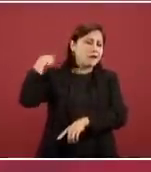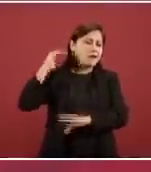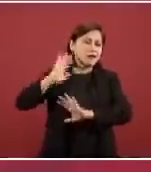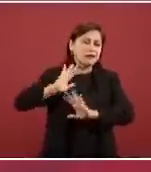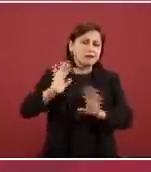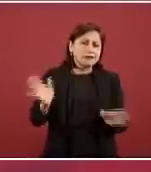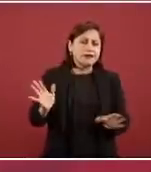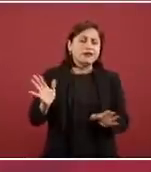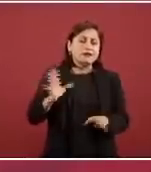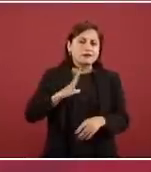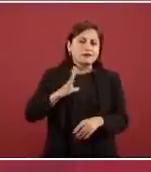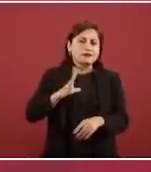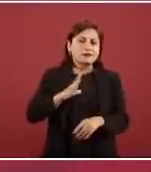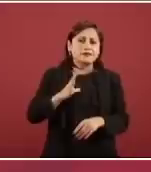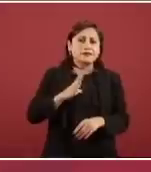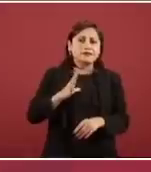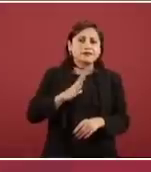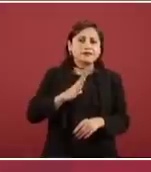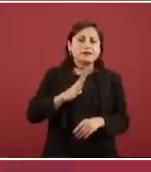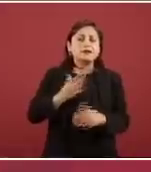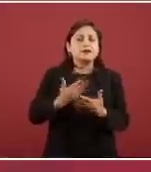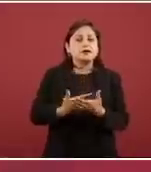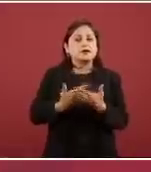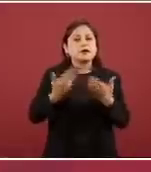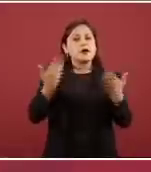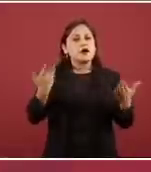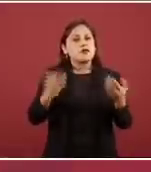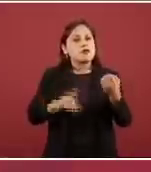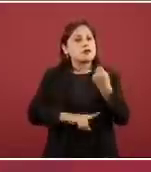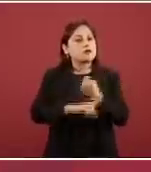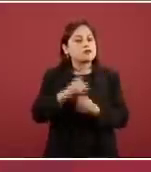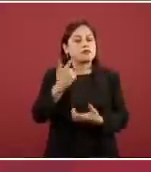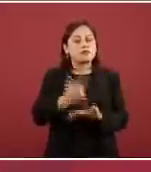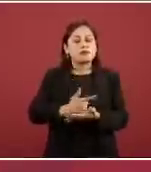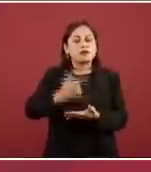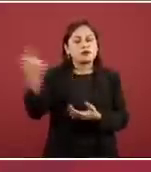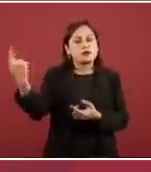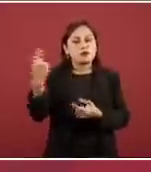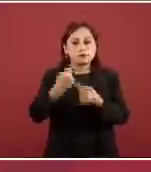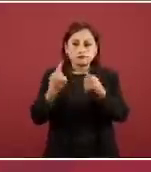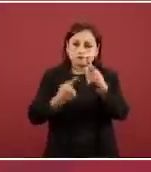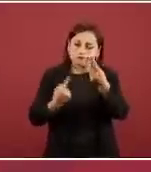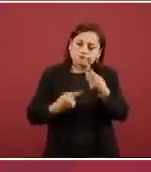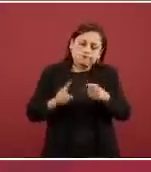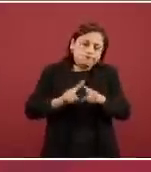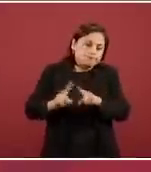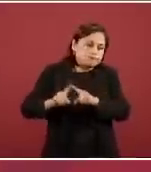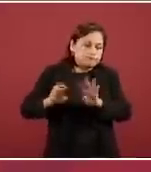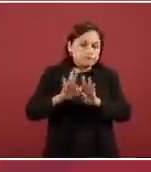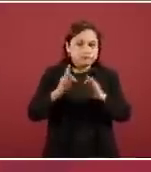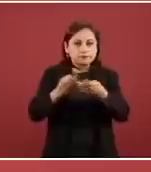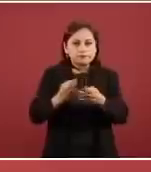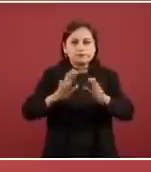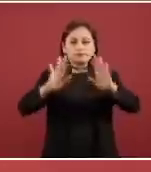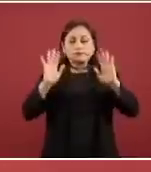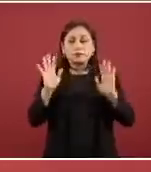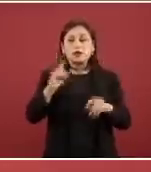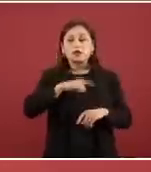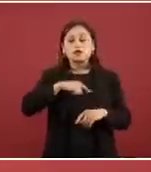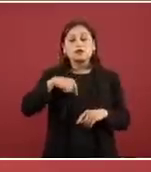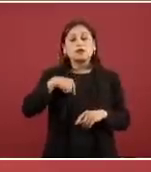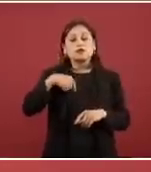se agravan, ¿no?, por distintas razones. Tenemos que buscar la forma de la